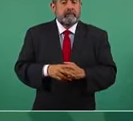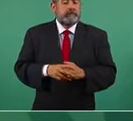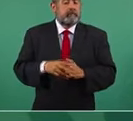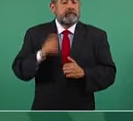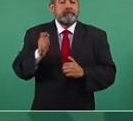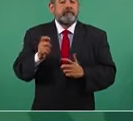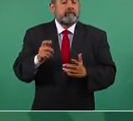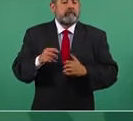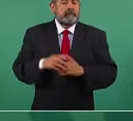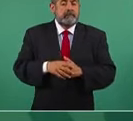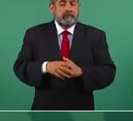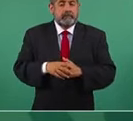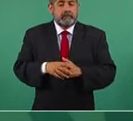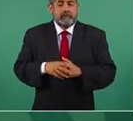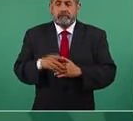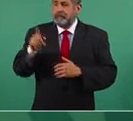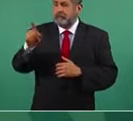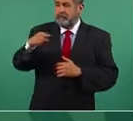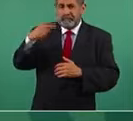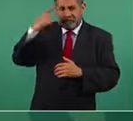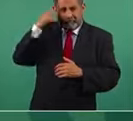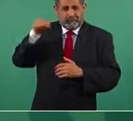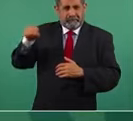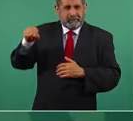todo lo que son rollos de